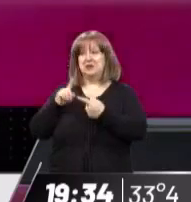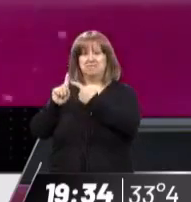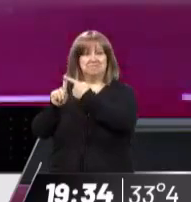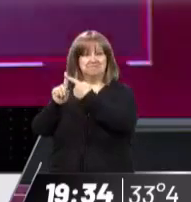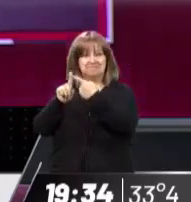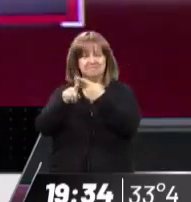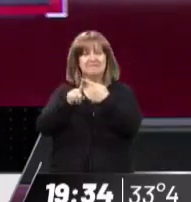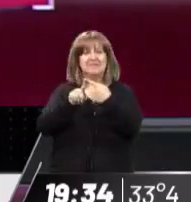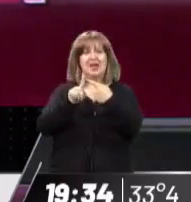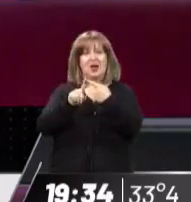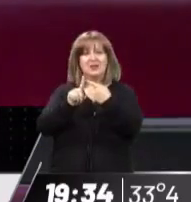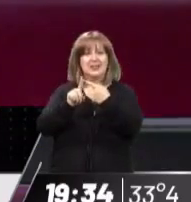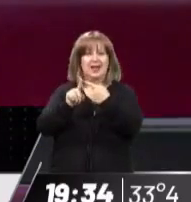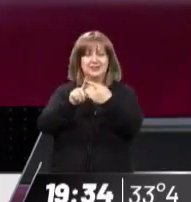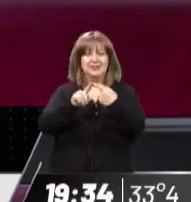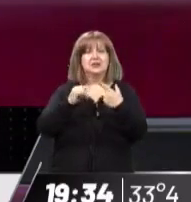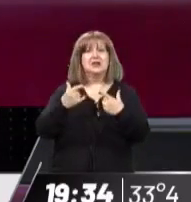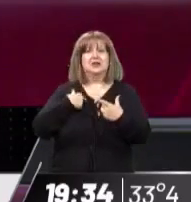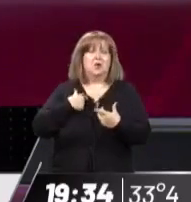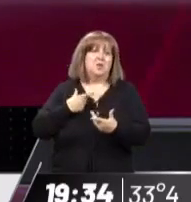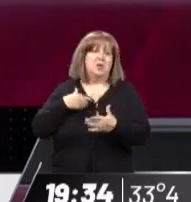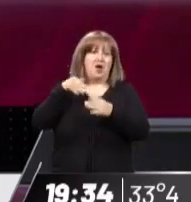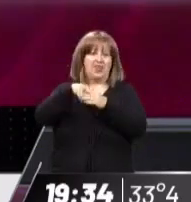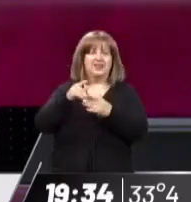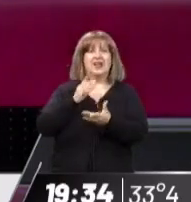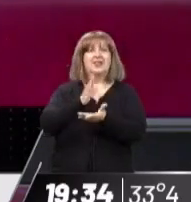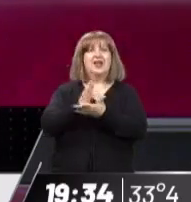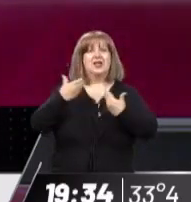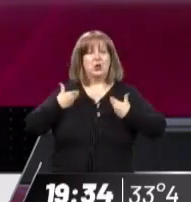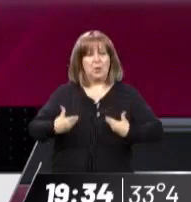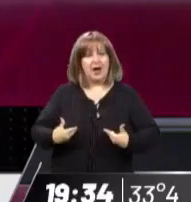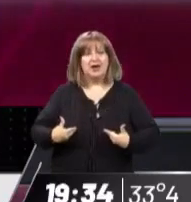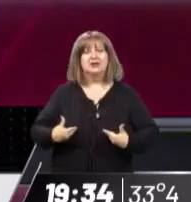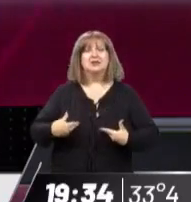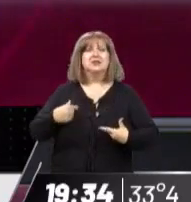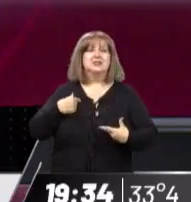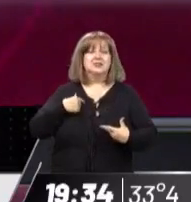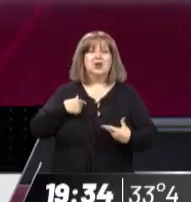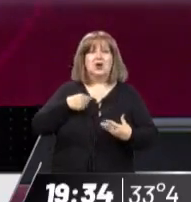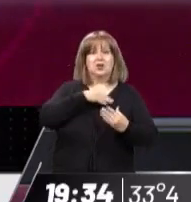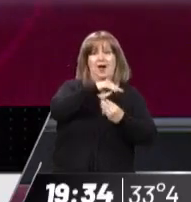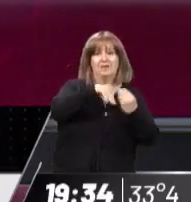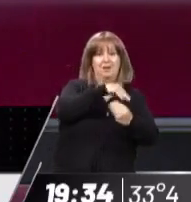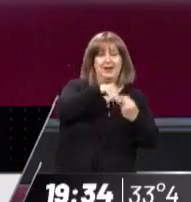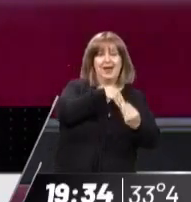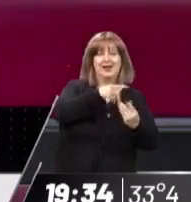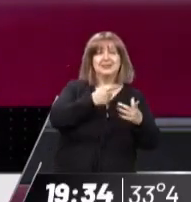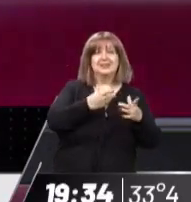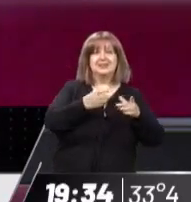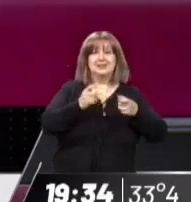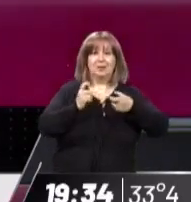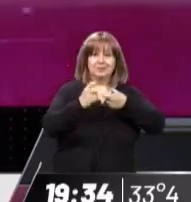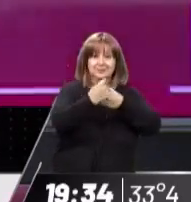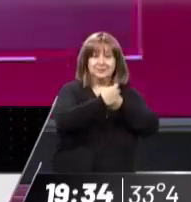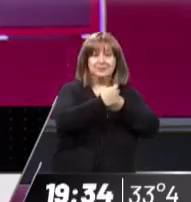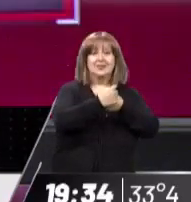la militancia en organismos de derechos humanos. Yo particularmente estoy en familiares de detenidos y desaparecidos y además participo